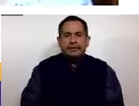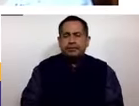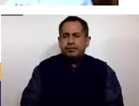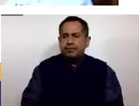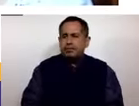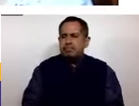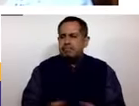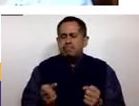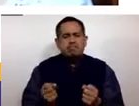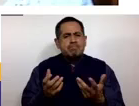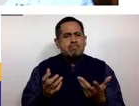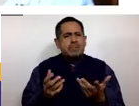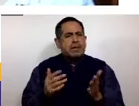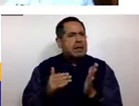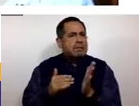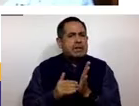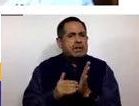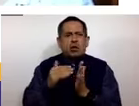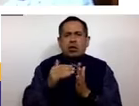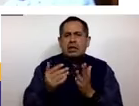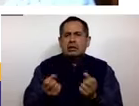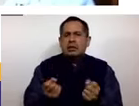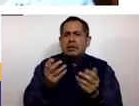¿cuántos millones,